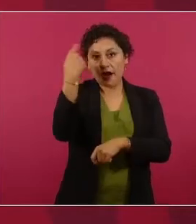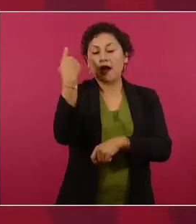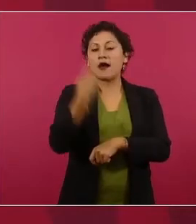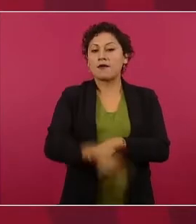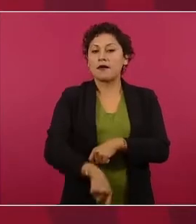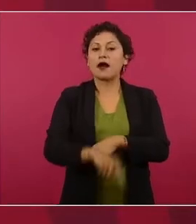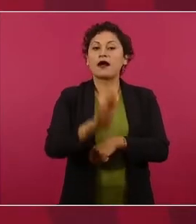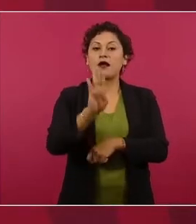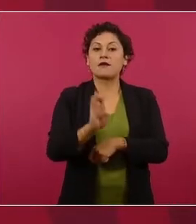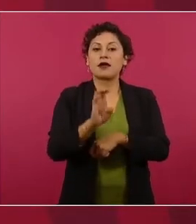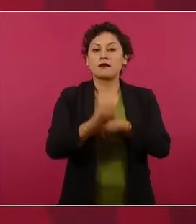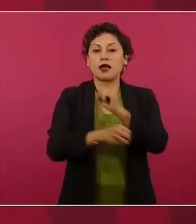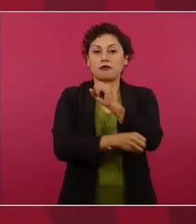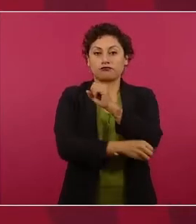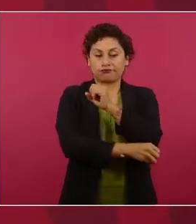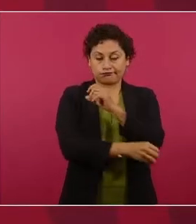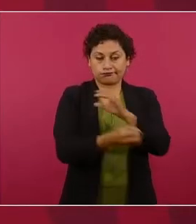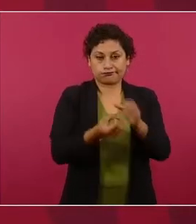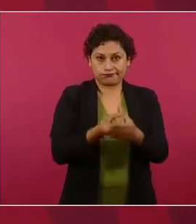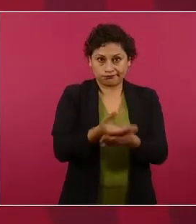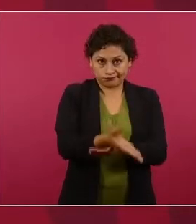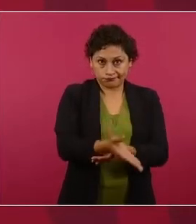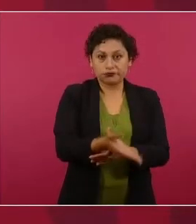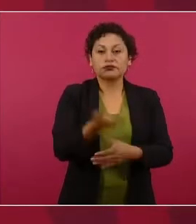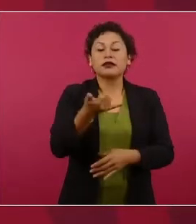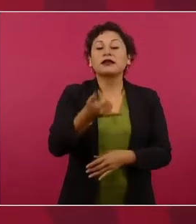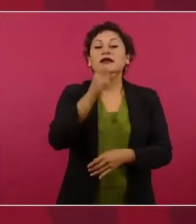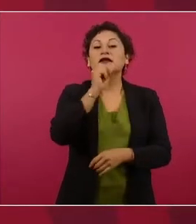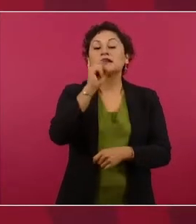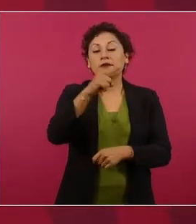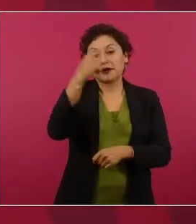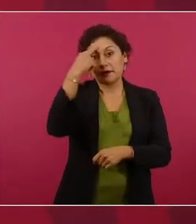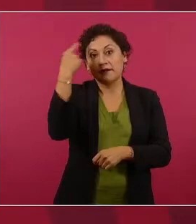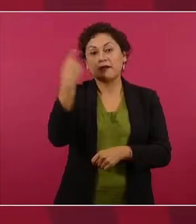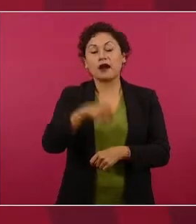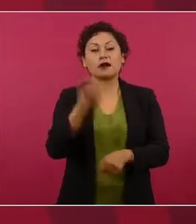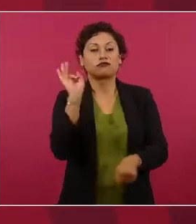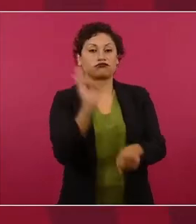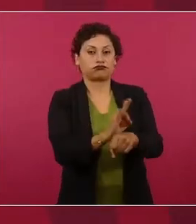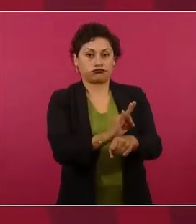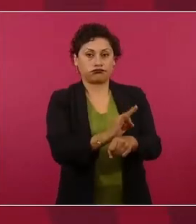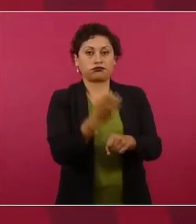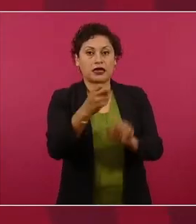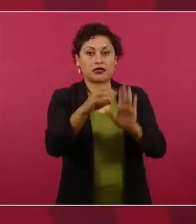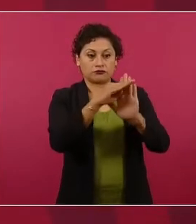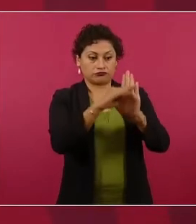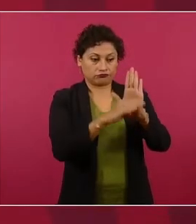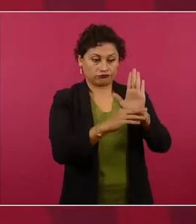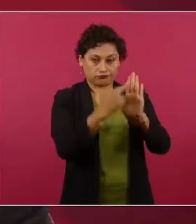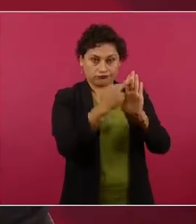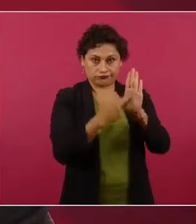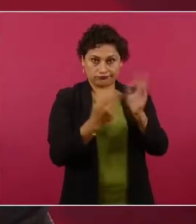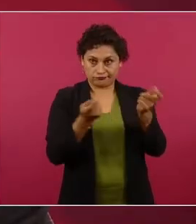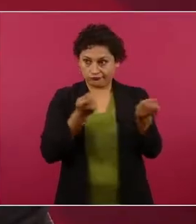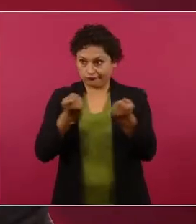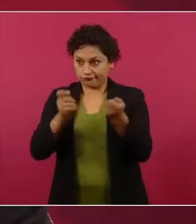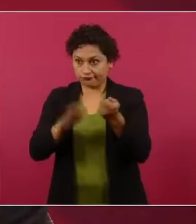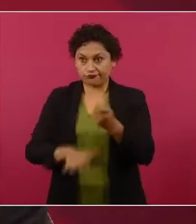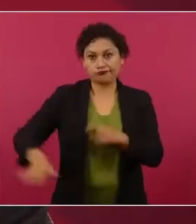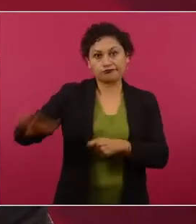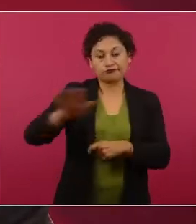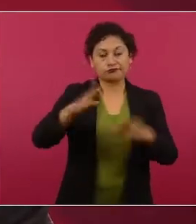que facilitará y desde luego brindará certidumbre normativa y regulatoria a las